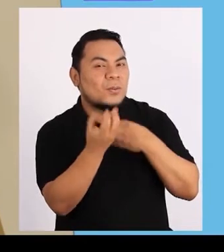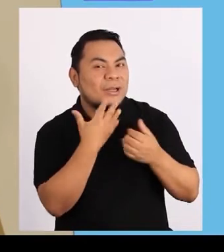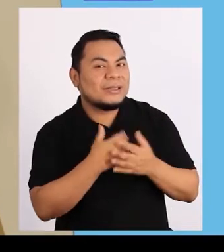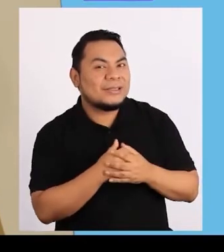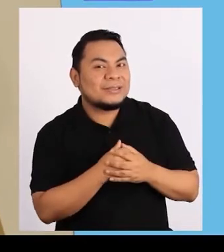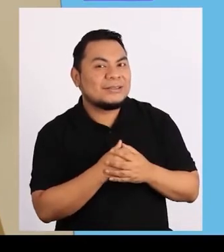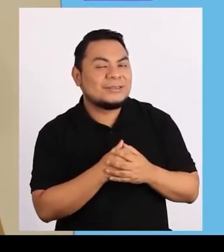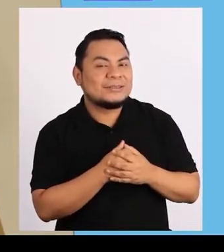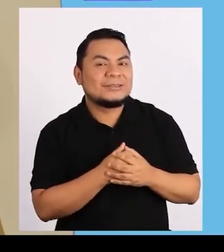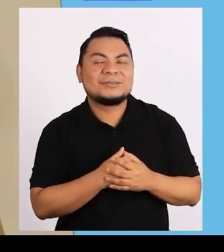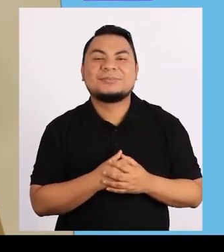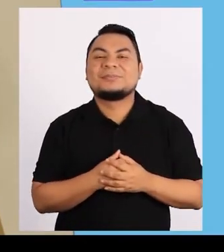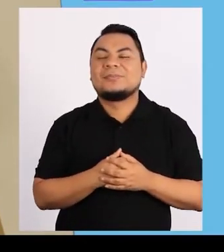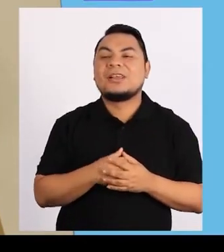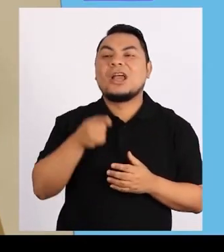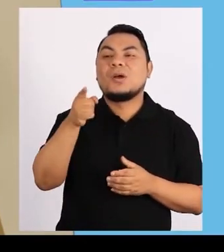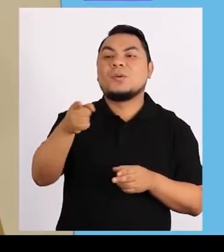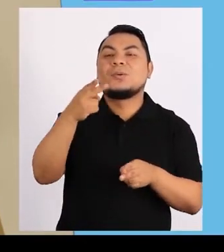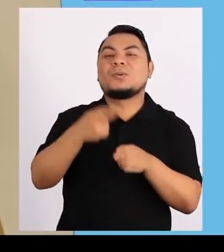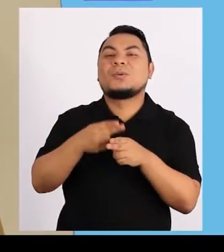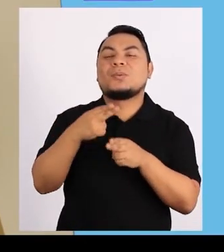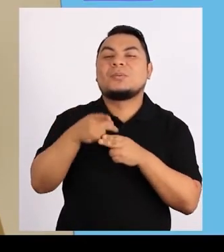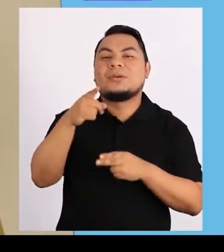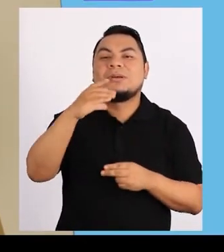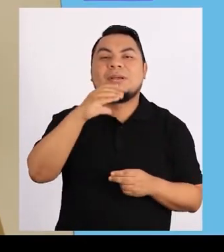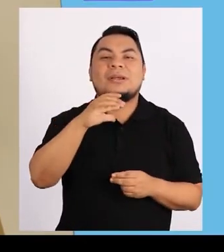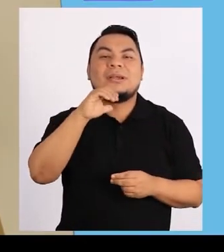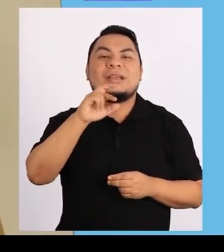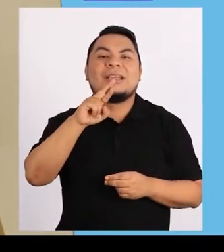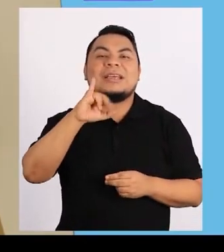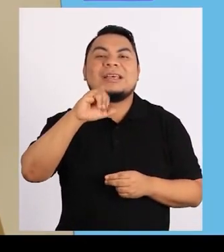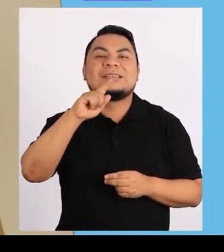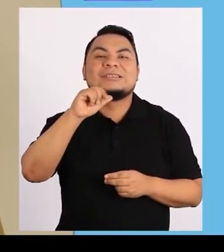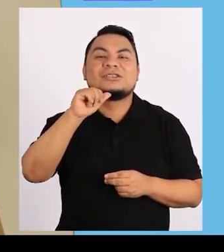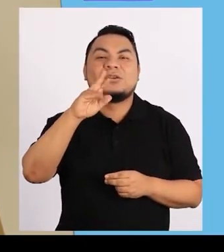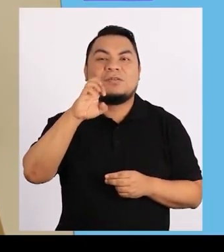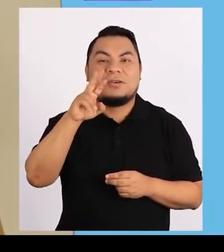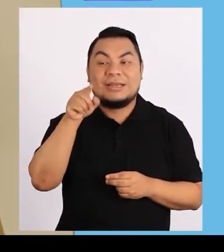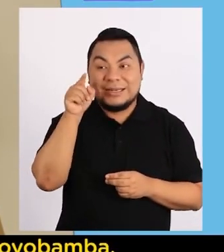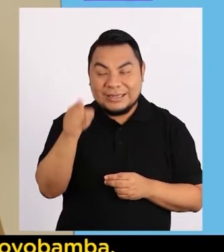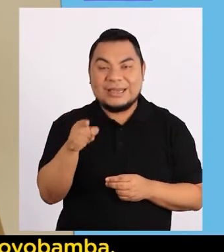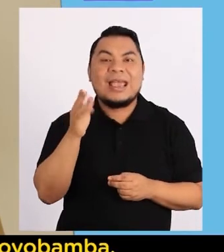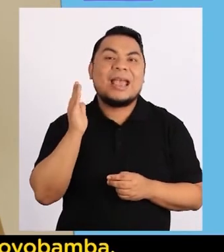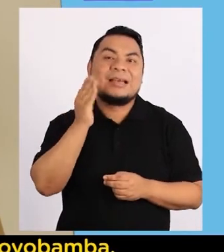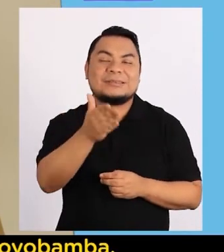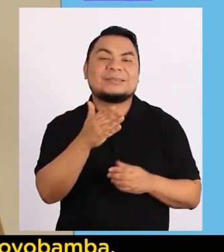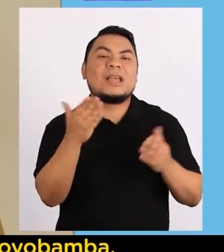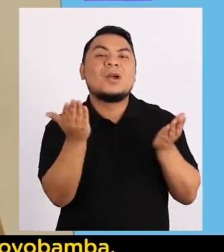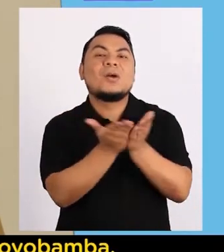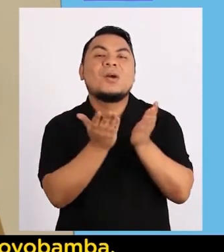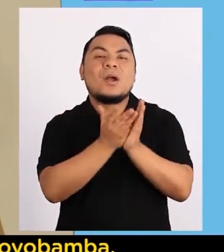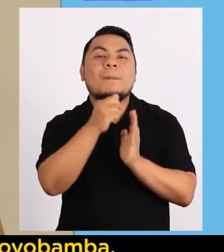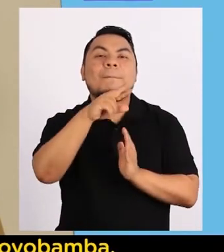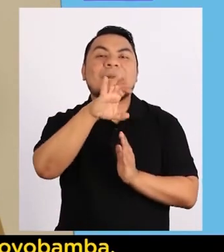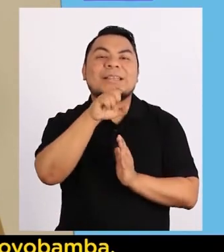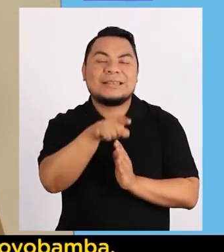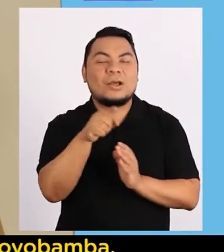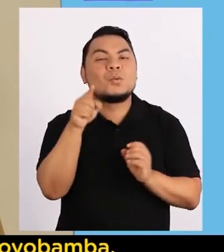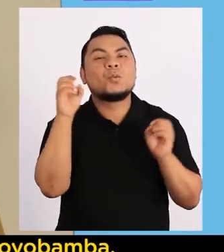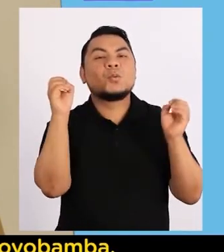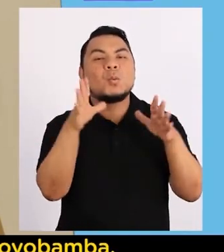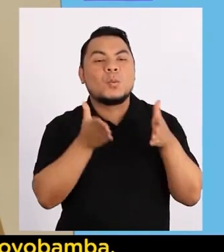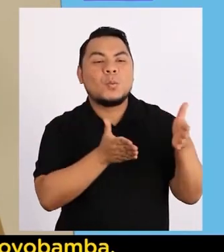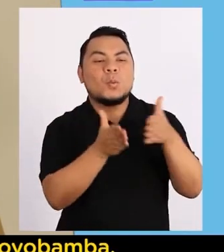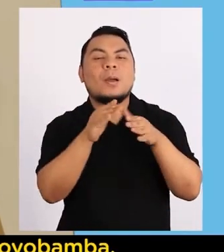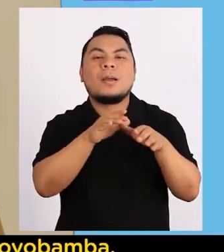es? Cuéntanos. Su nombre es Christopher. Él asiste al PRITE,